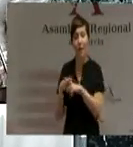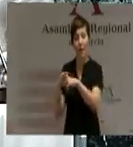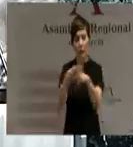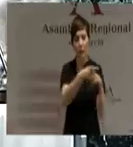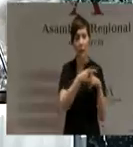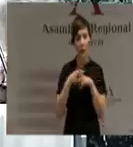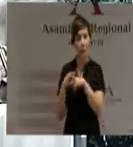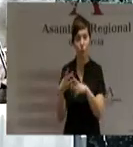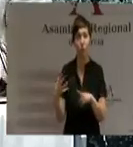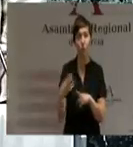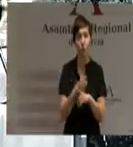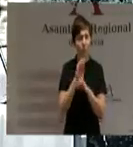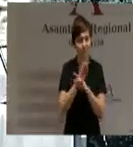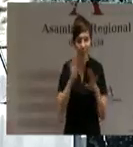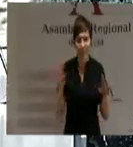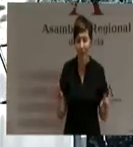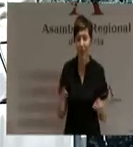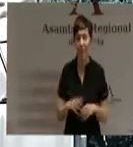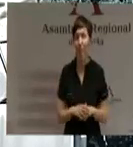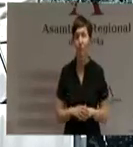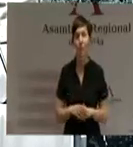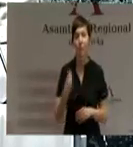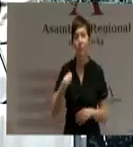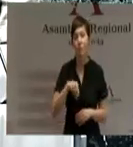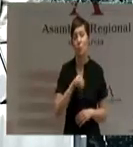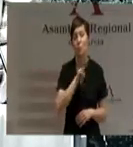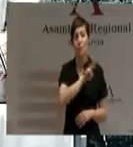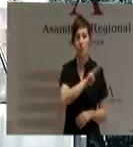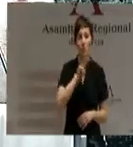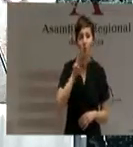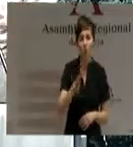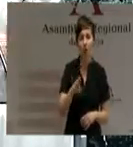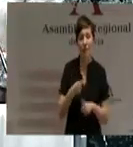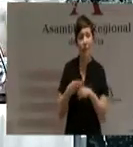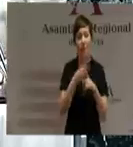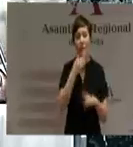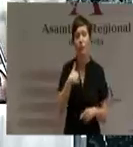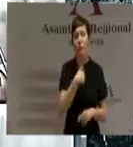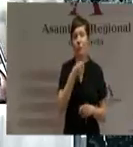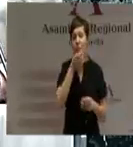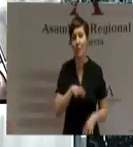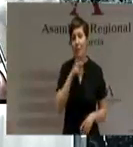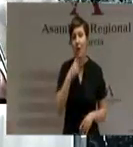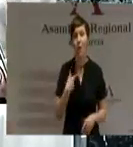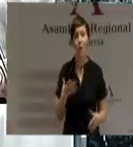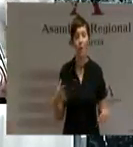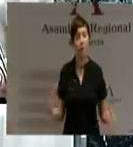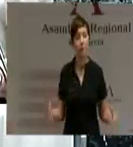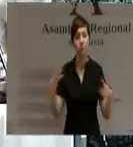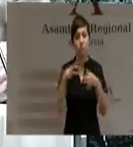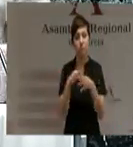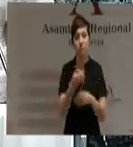partido, en clave de calma chicha del Partido Popular, porque todas las piezas han encajado en el nuevo